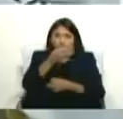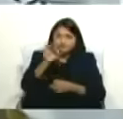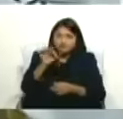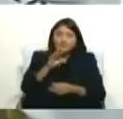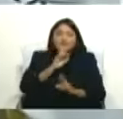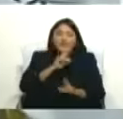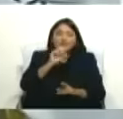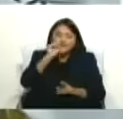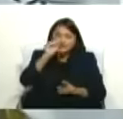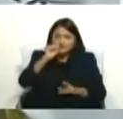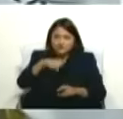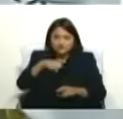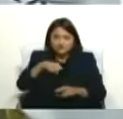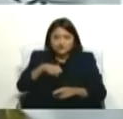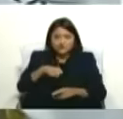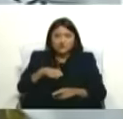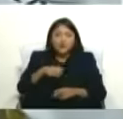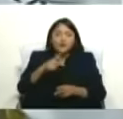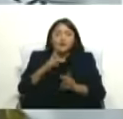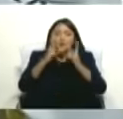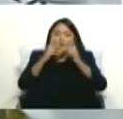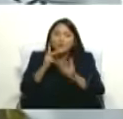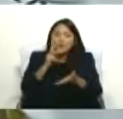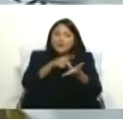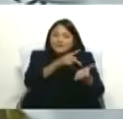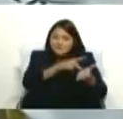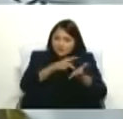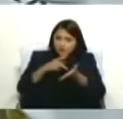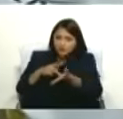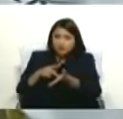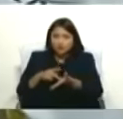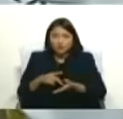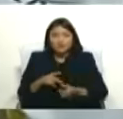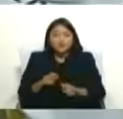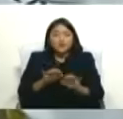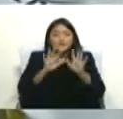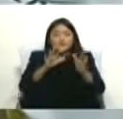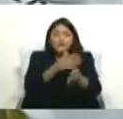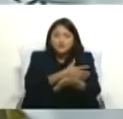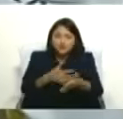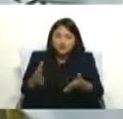opción del sí con una participación de